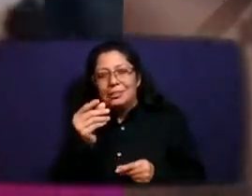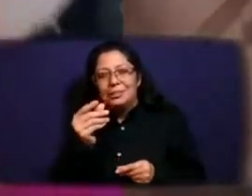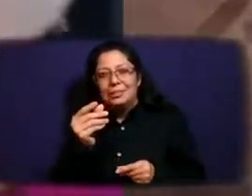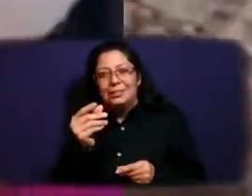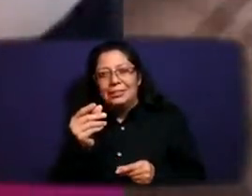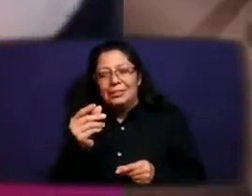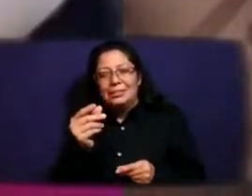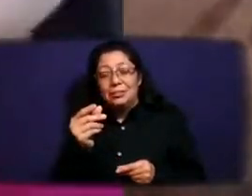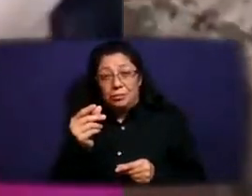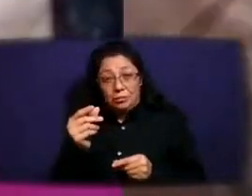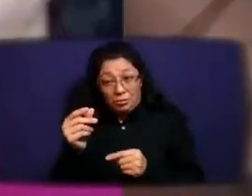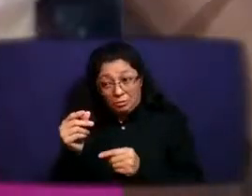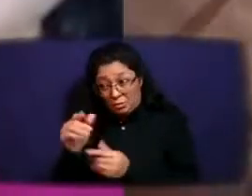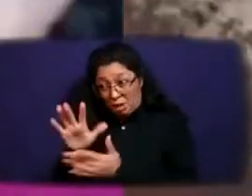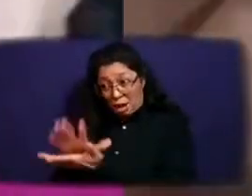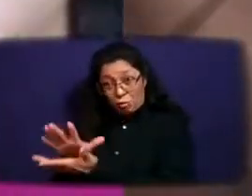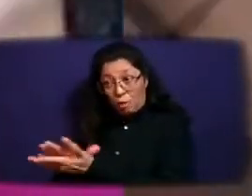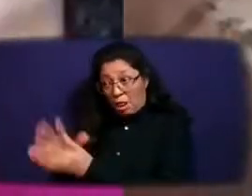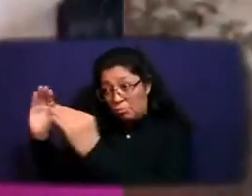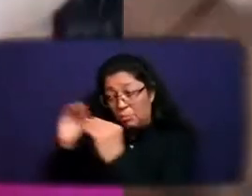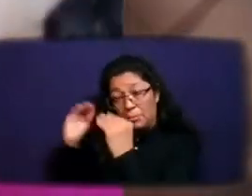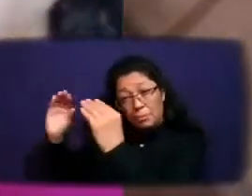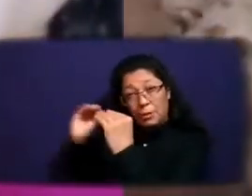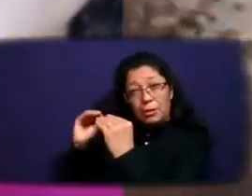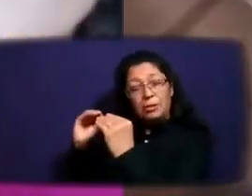No aprendimos esto en la escuela,